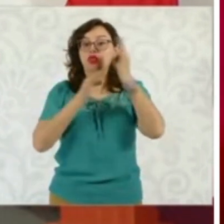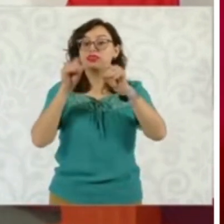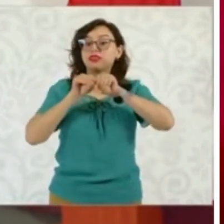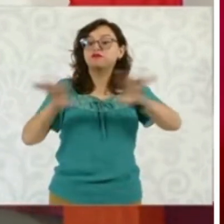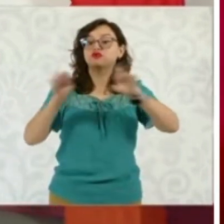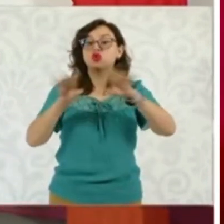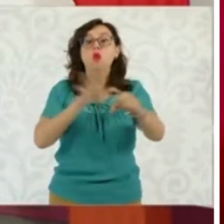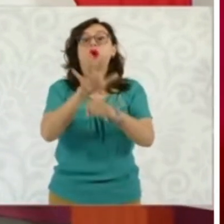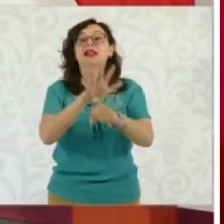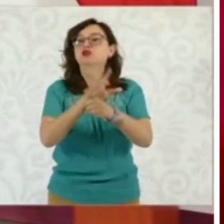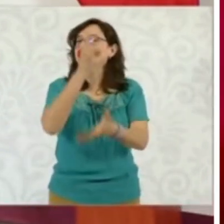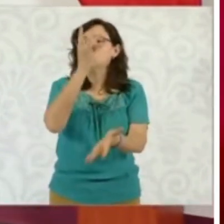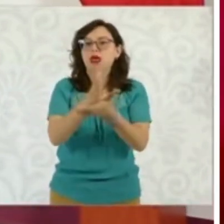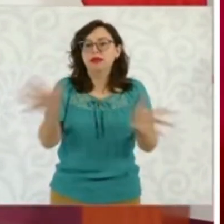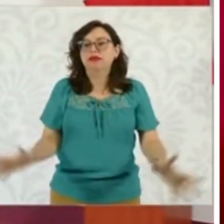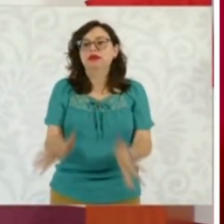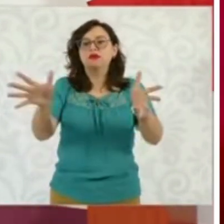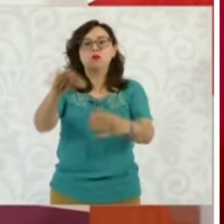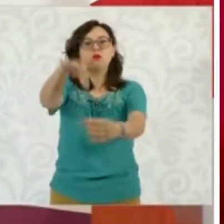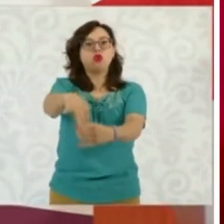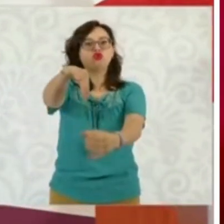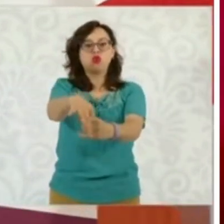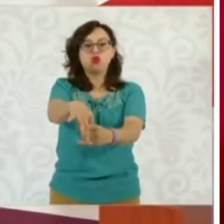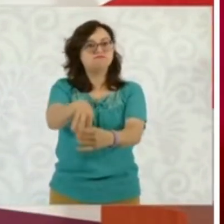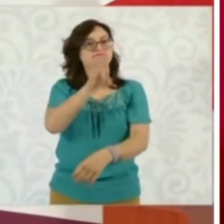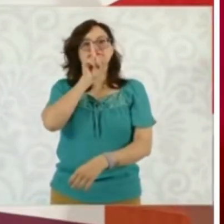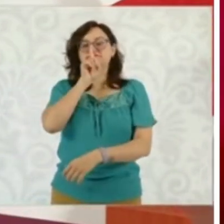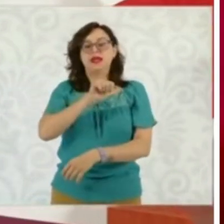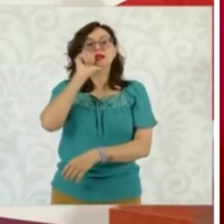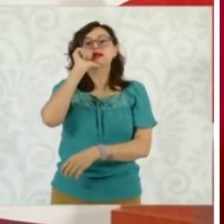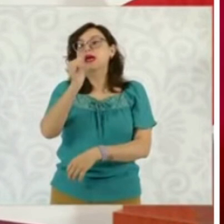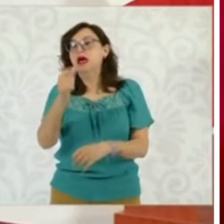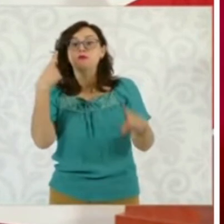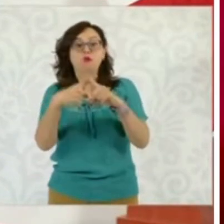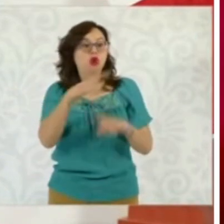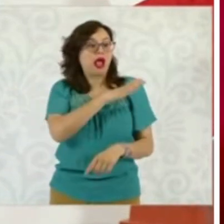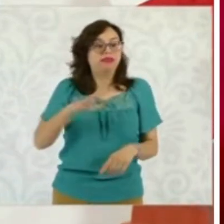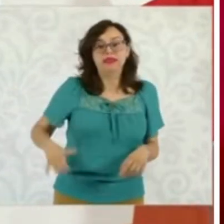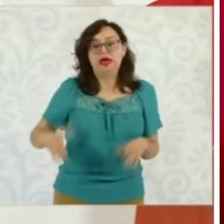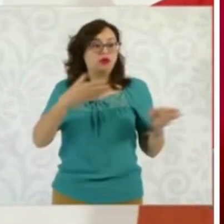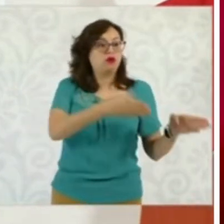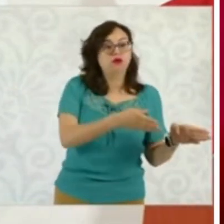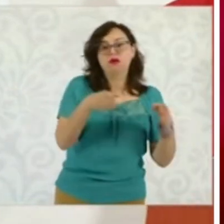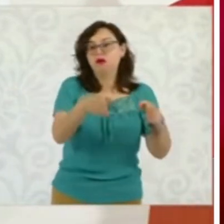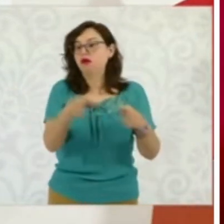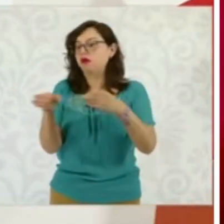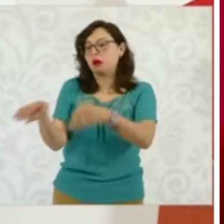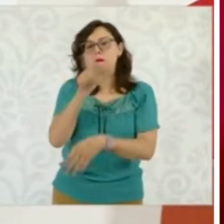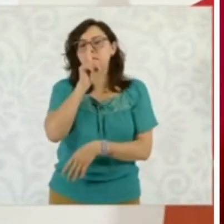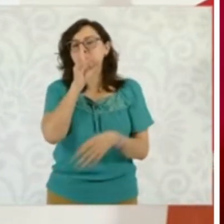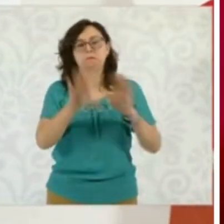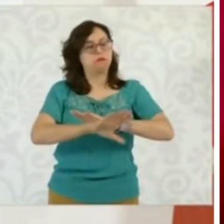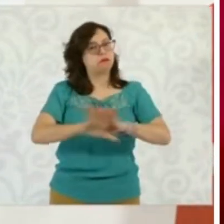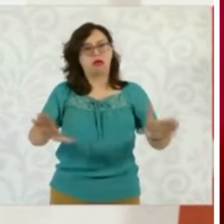es promover que participe la gente el 1 de junio, no vamos a promover el voto por una o por otra persona, sino sencillamente la